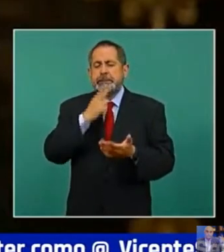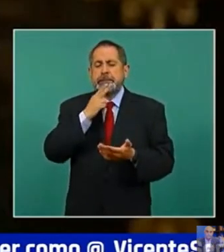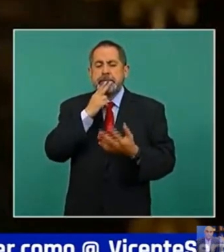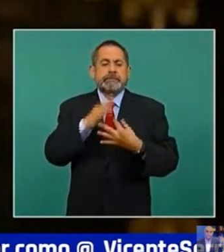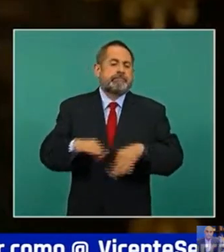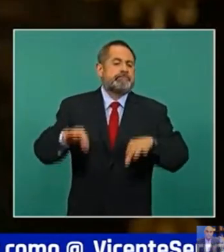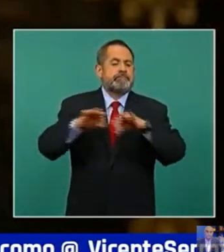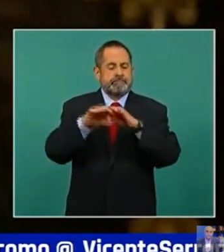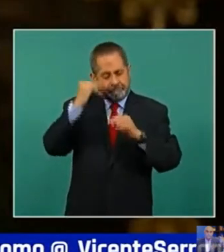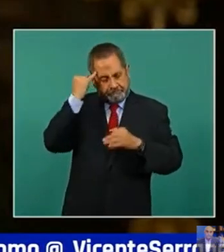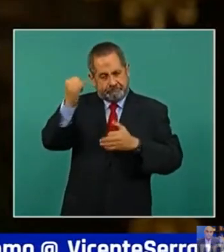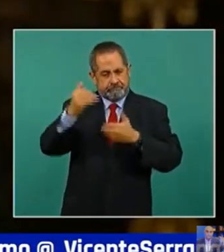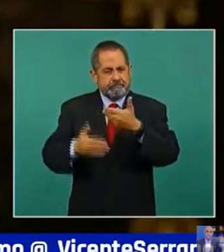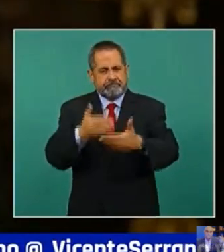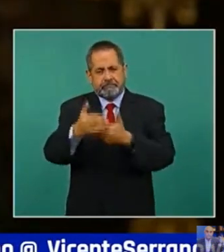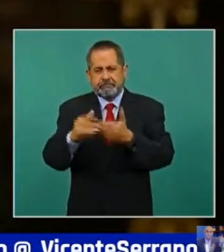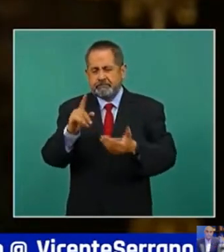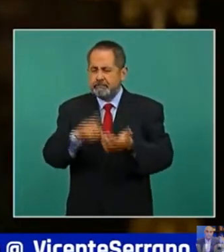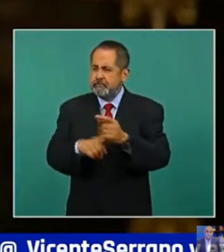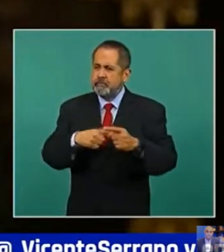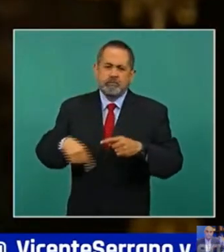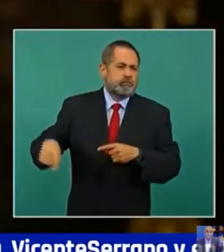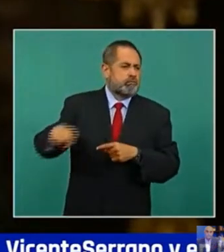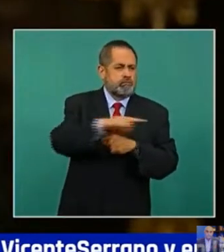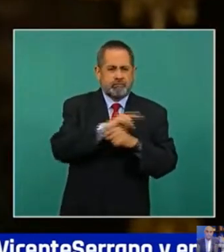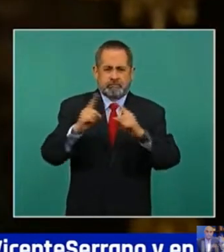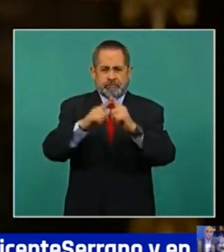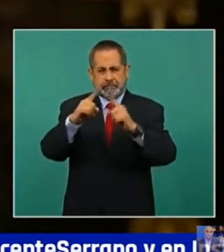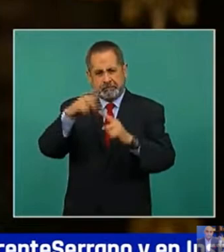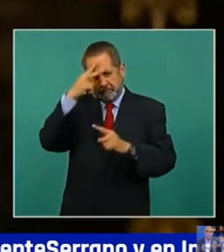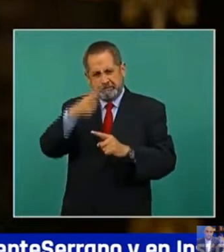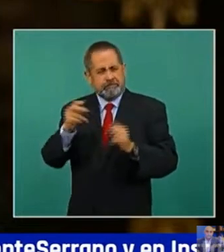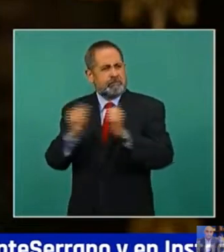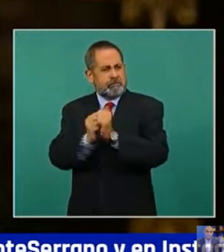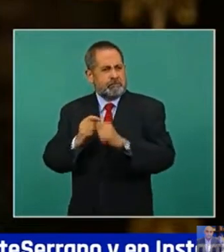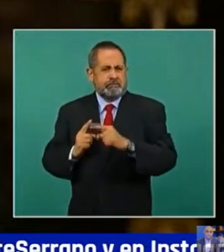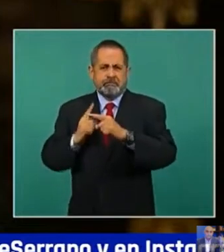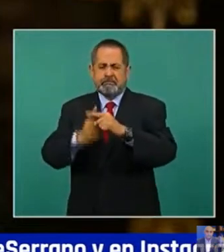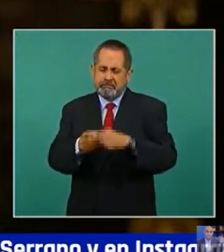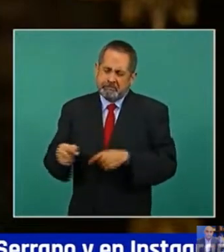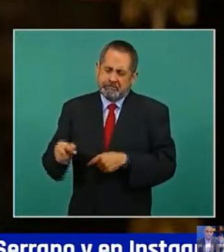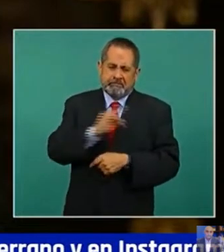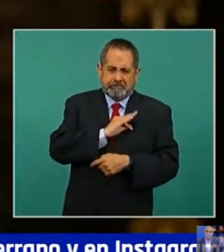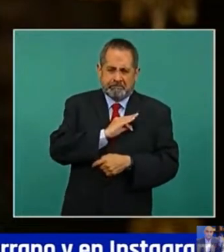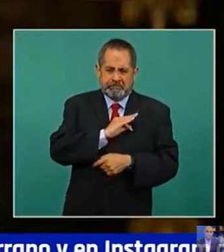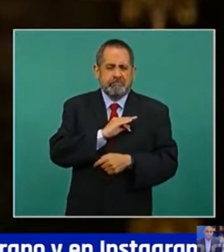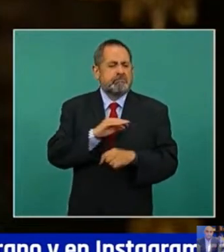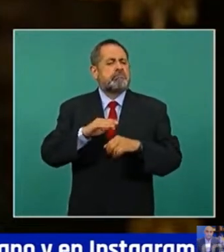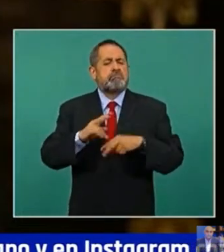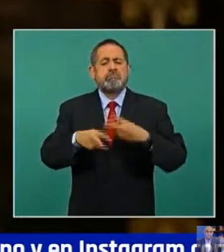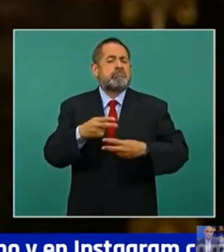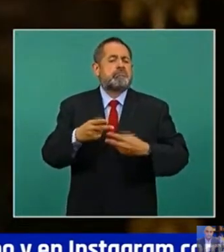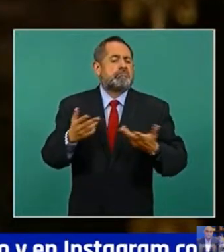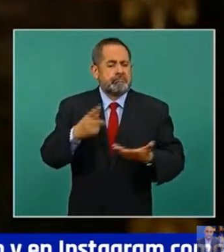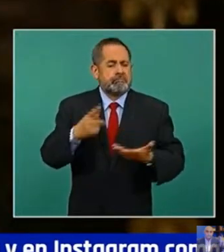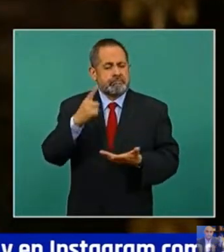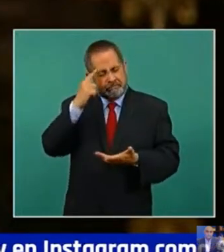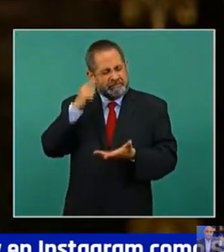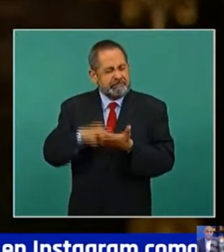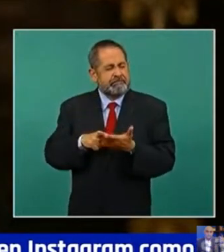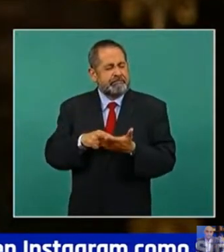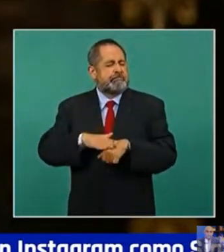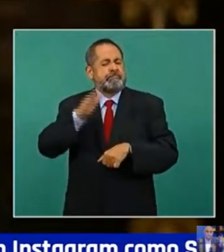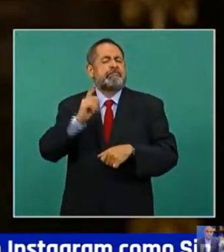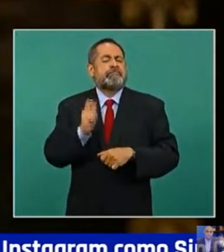todo un itinerario de fe para la Iglesia mexicana en los próximos años: la